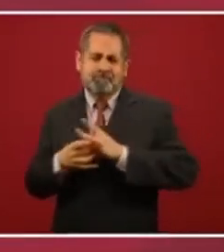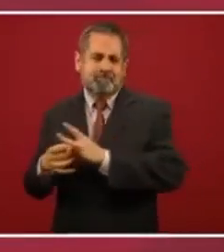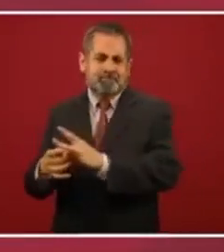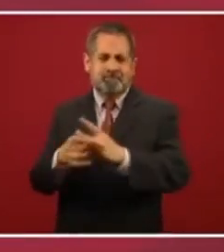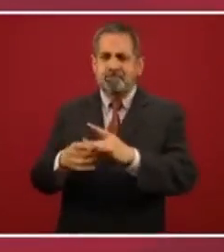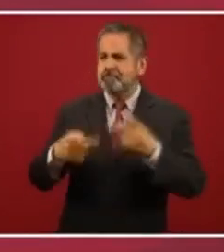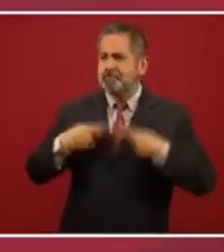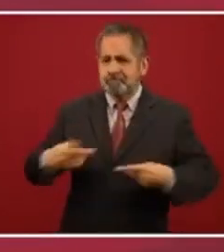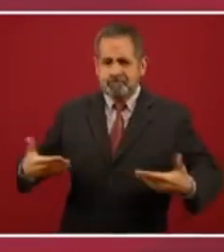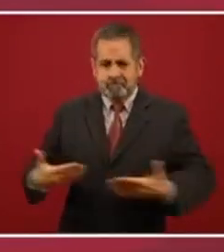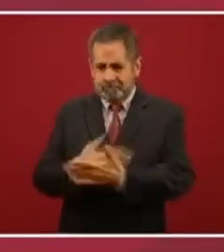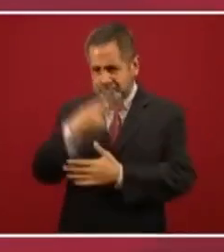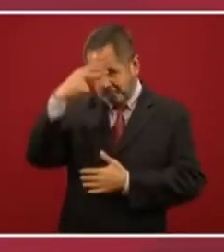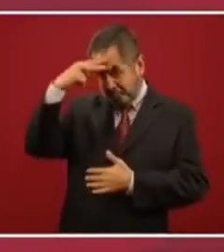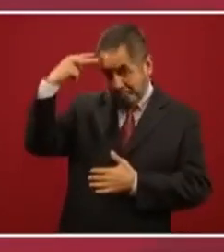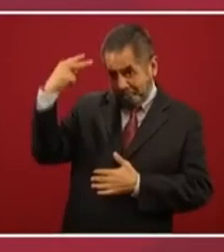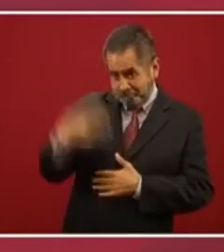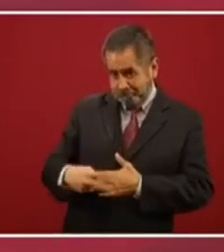pueblo.